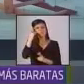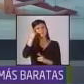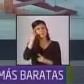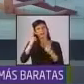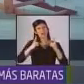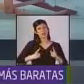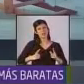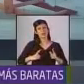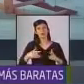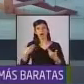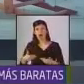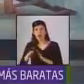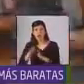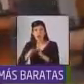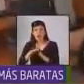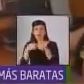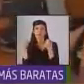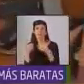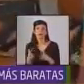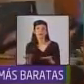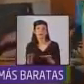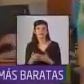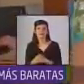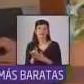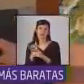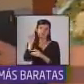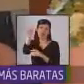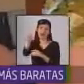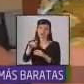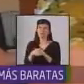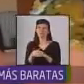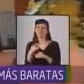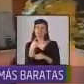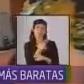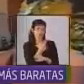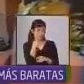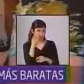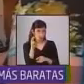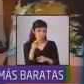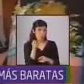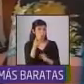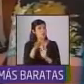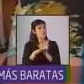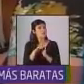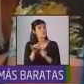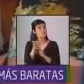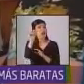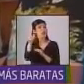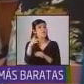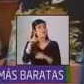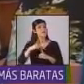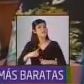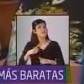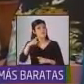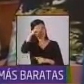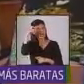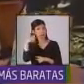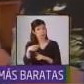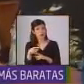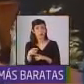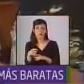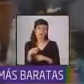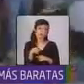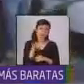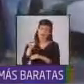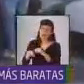ofertas para viajar. Erika, veamos qué oferta hay para viajar en el verano, ¿te parece? Ellas son